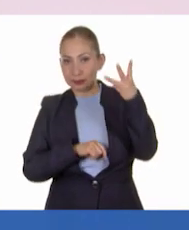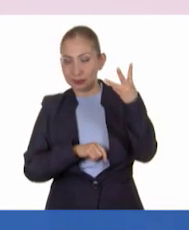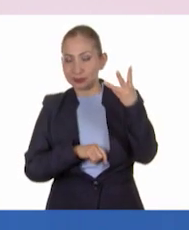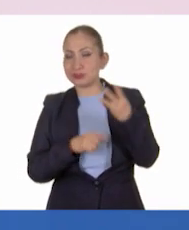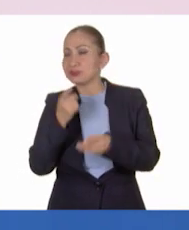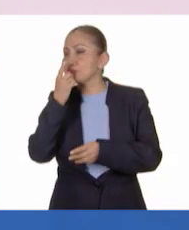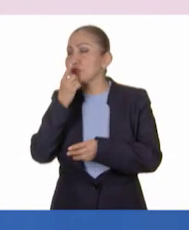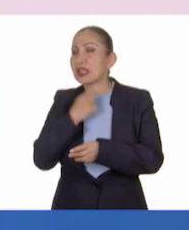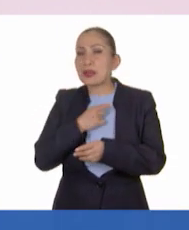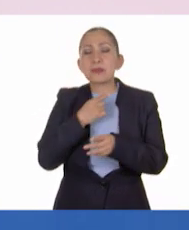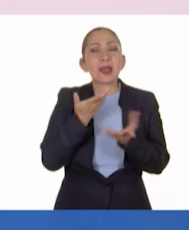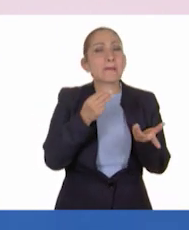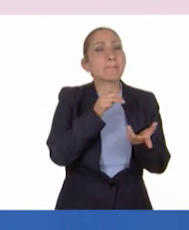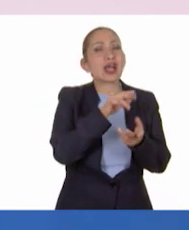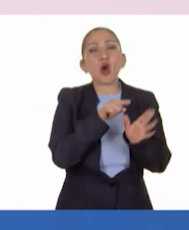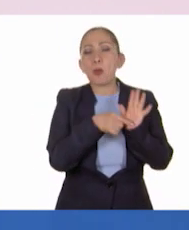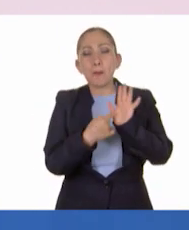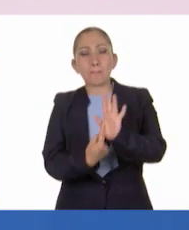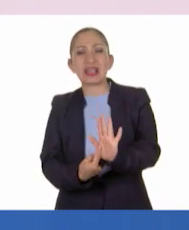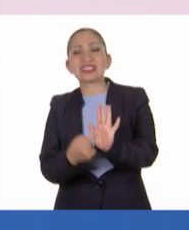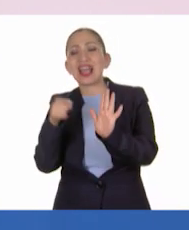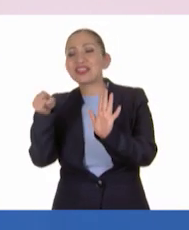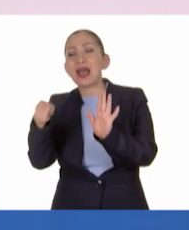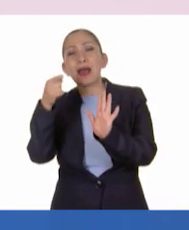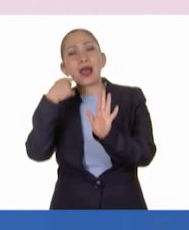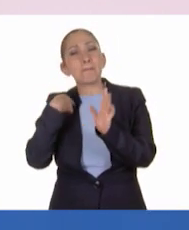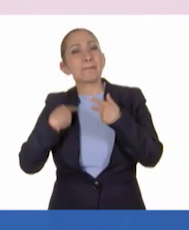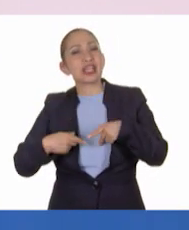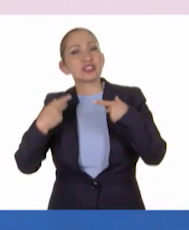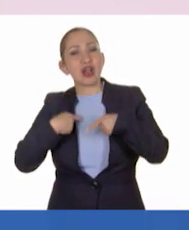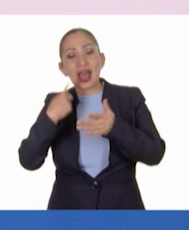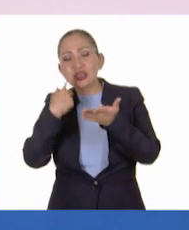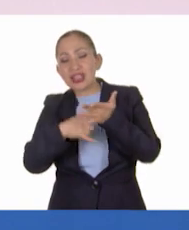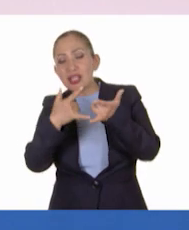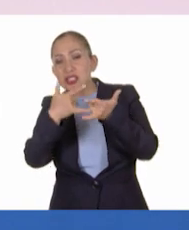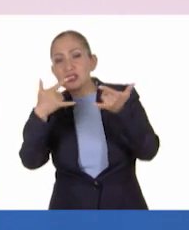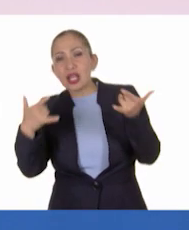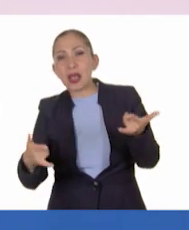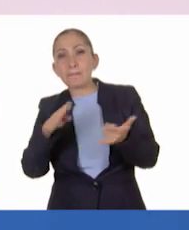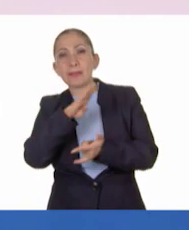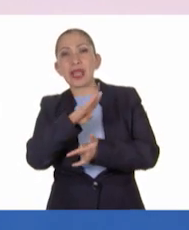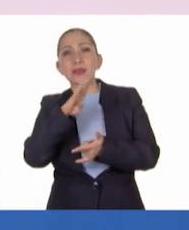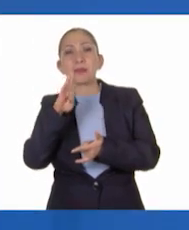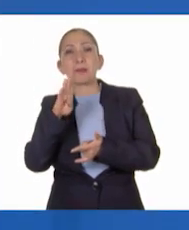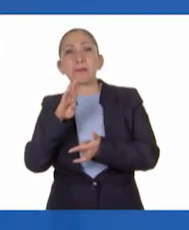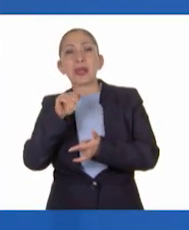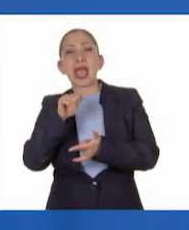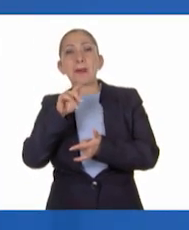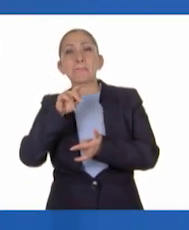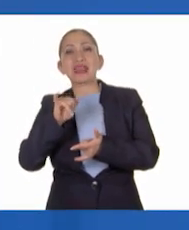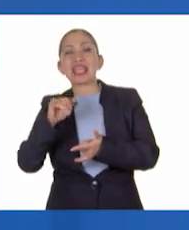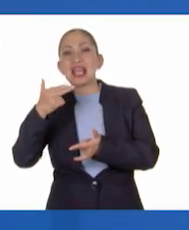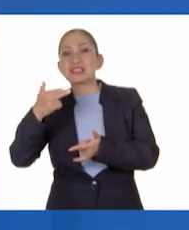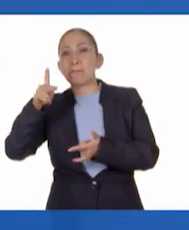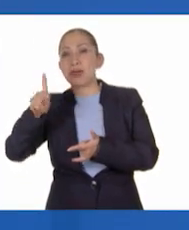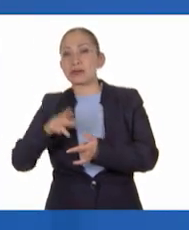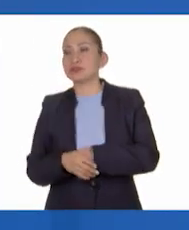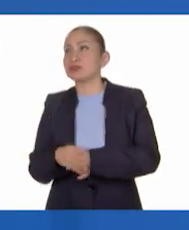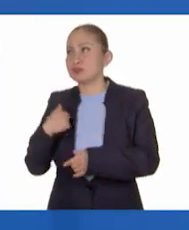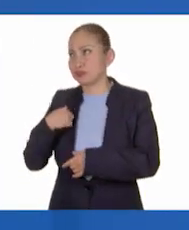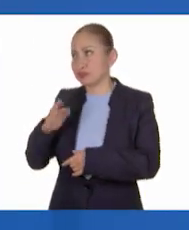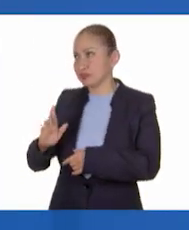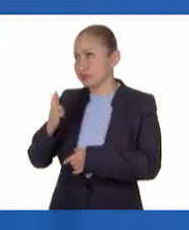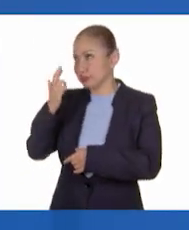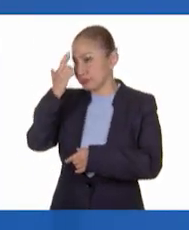favor, dime, ¿cómo se presenta a los personajes en Baby HP? Pues recuerdo